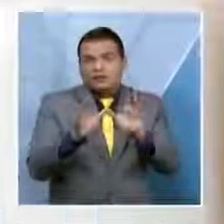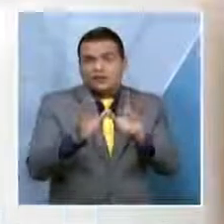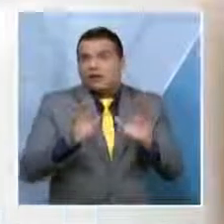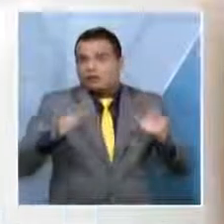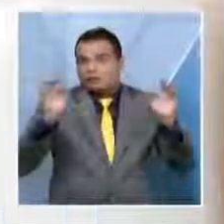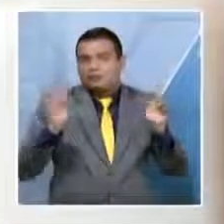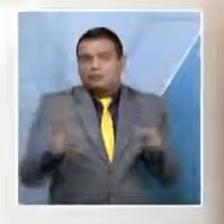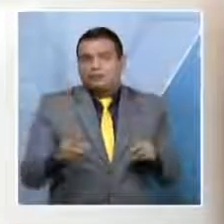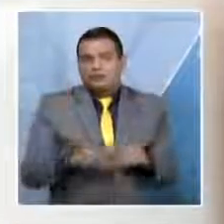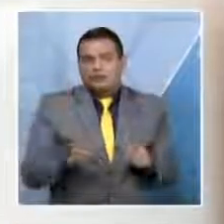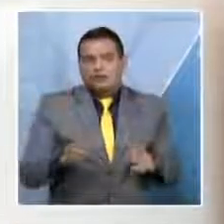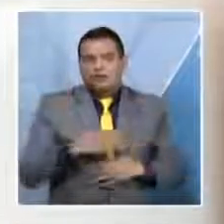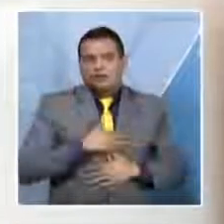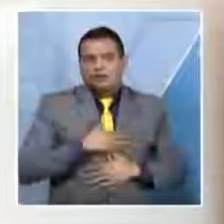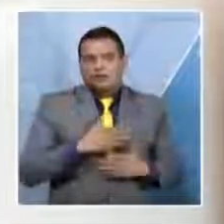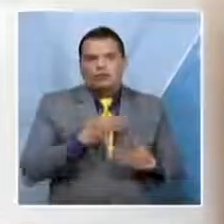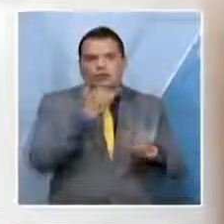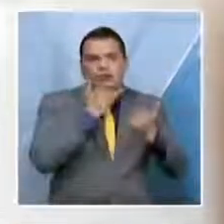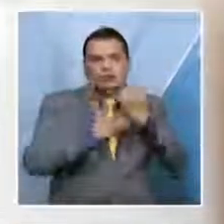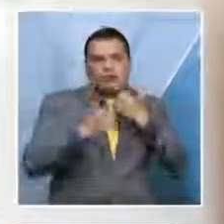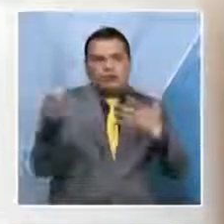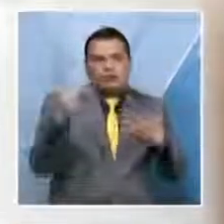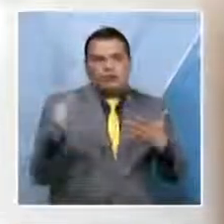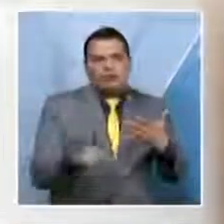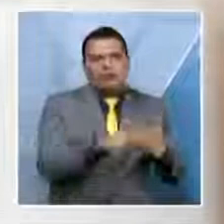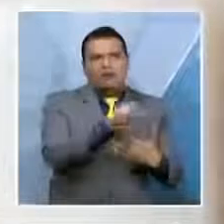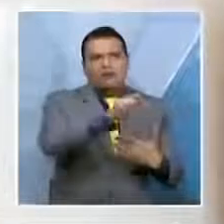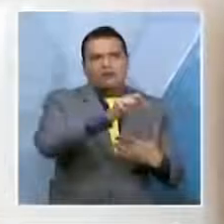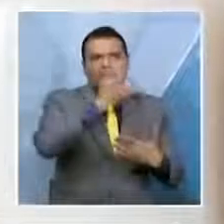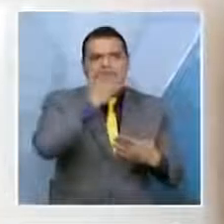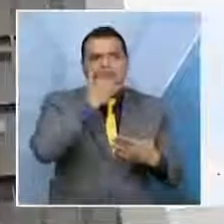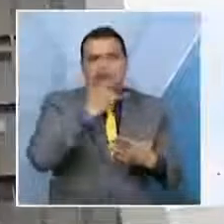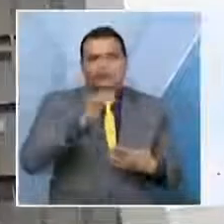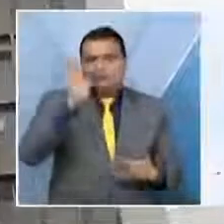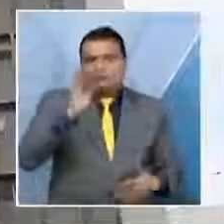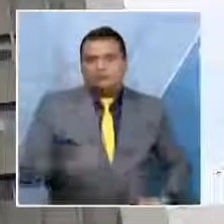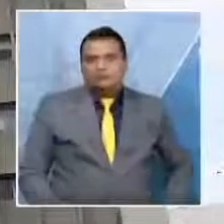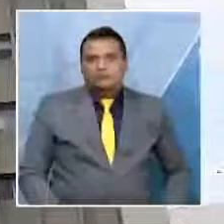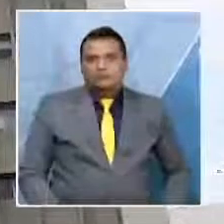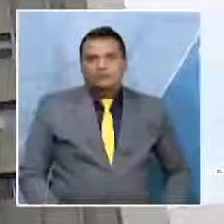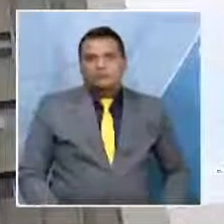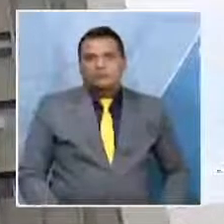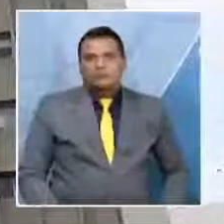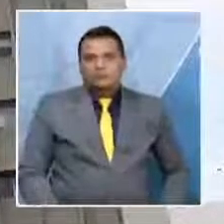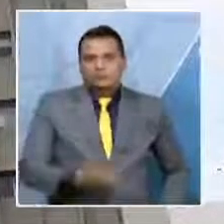fiscalía y se hagan las imputaciones requeridas y las acusaciones en su momento. El